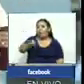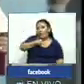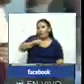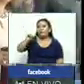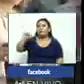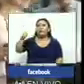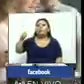Noticiero Hechos.